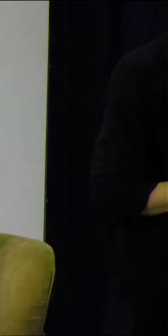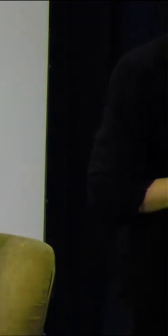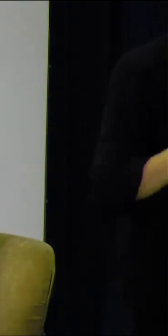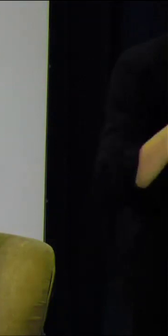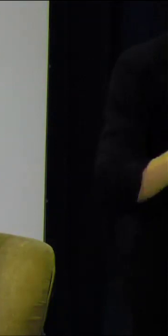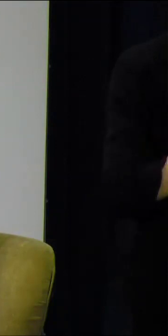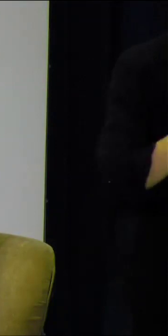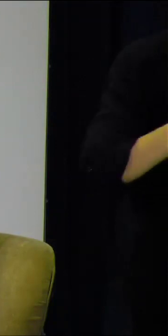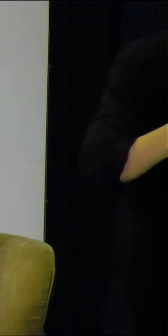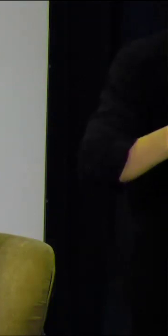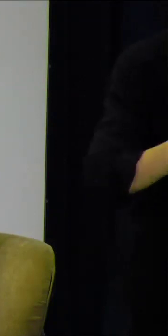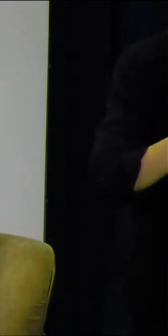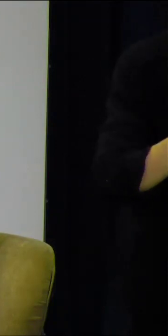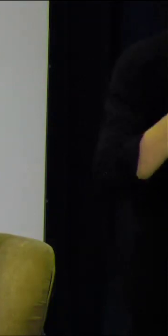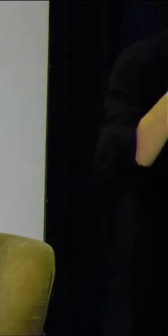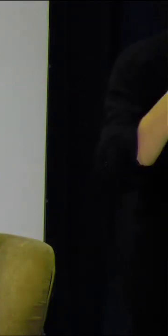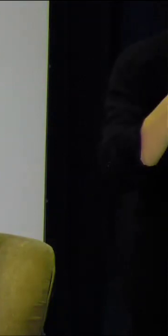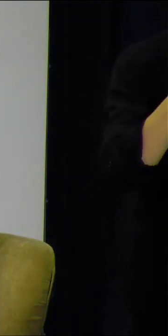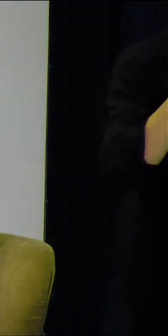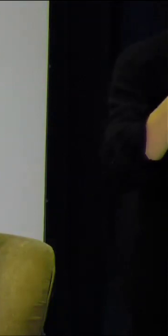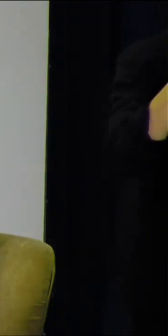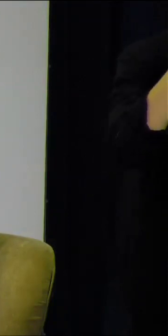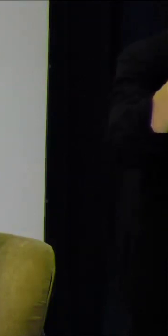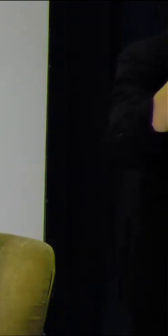a Ernesto Fernández Polcucho,